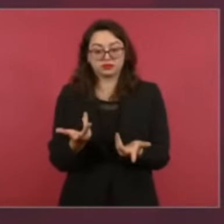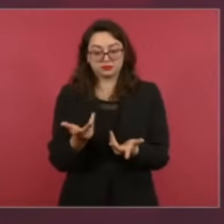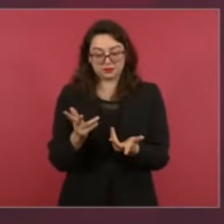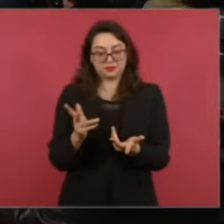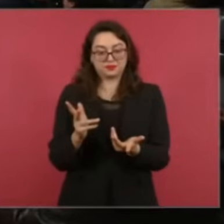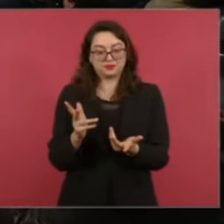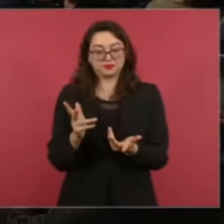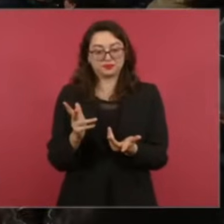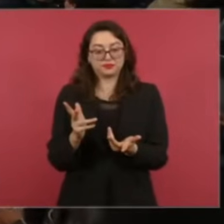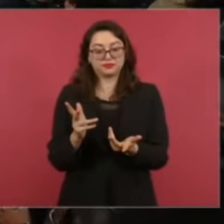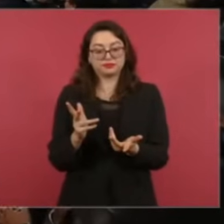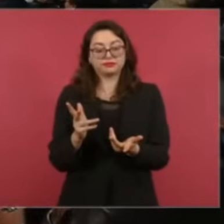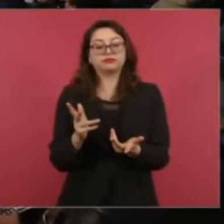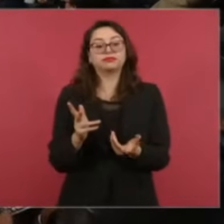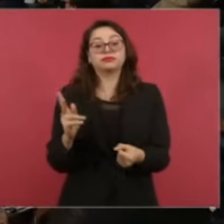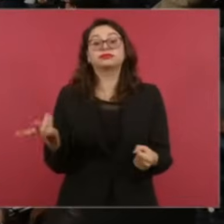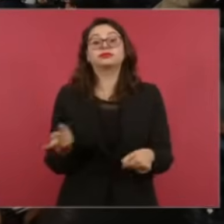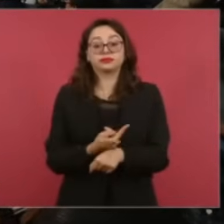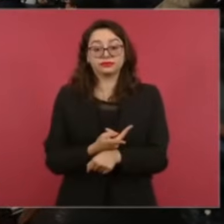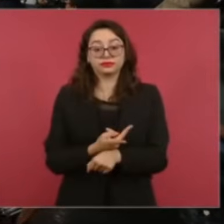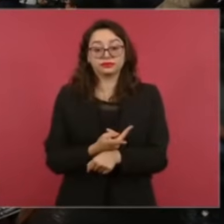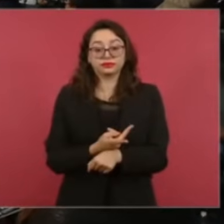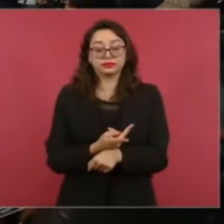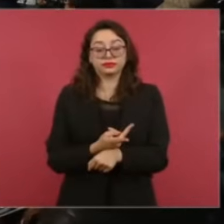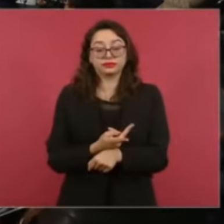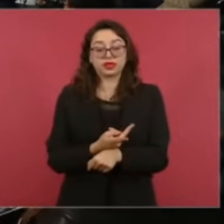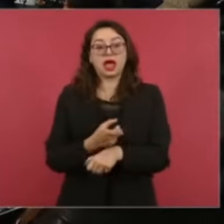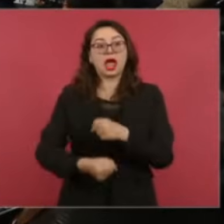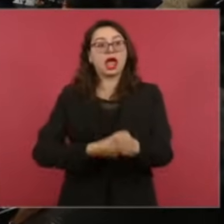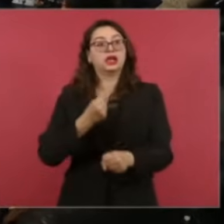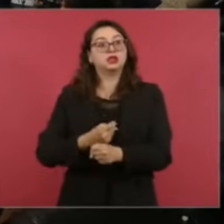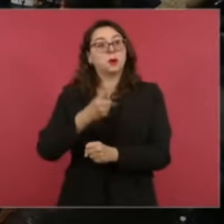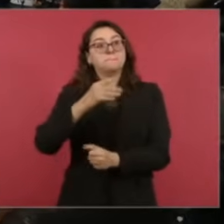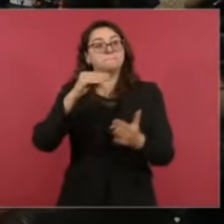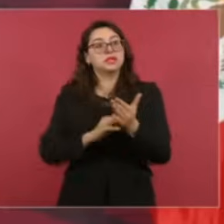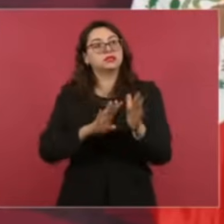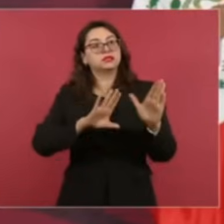viene la elección del 94.